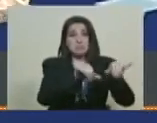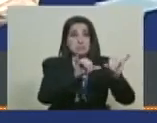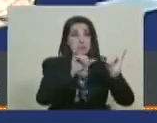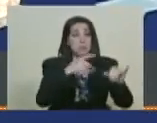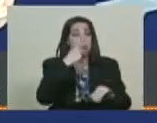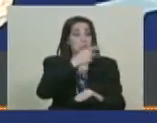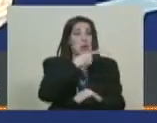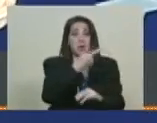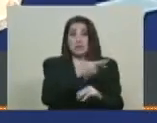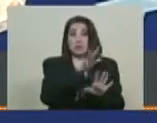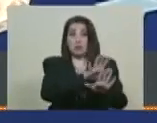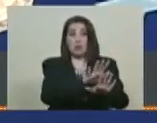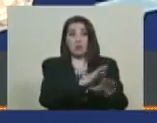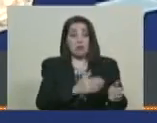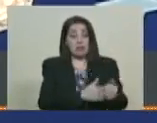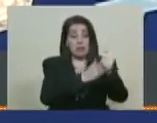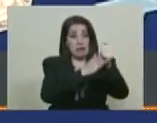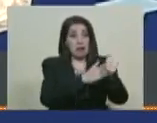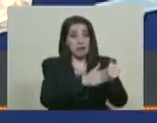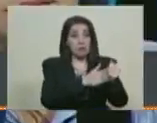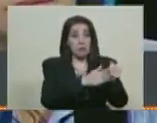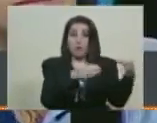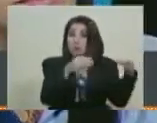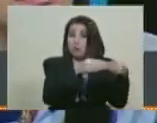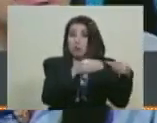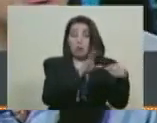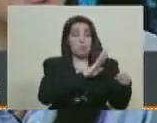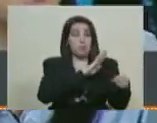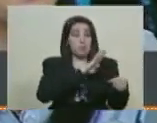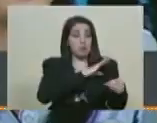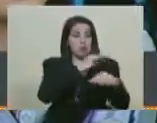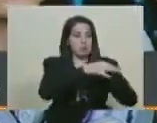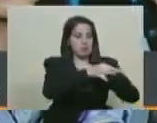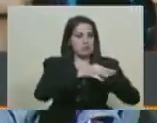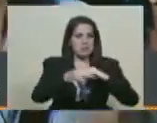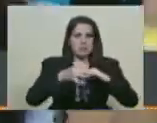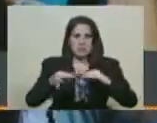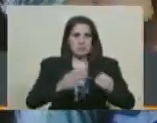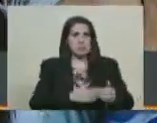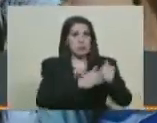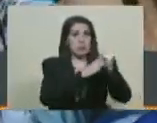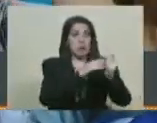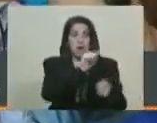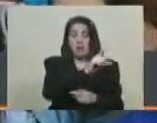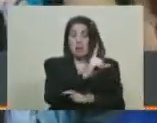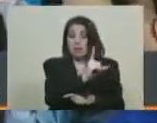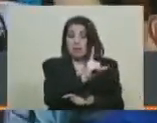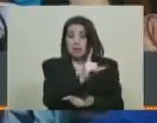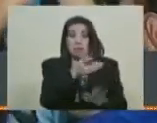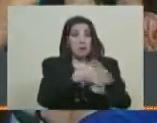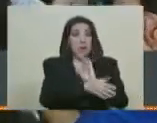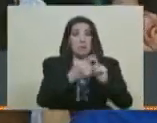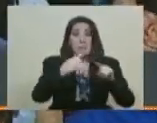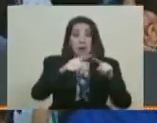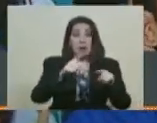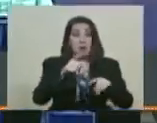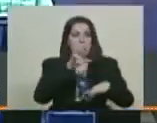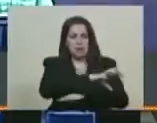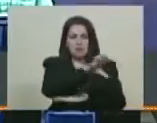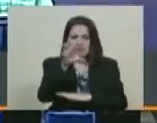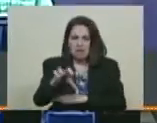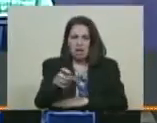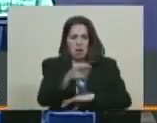allí, producto del liderazgo que tienen en los municipios, los líderes de Acción Democrática, en los estados, los gobernadores